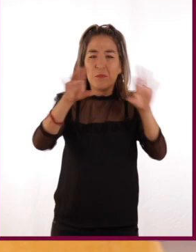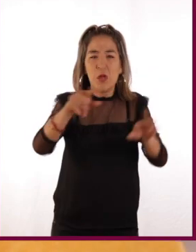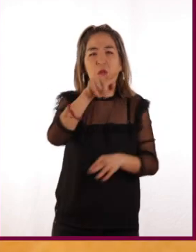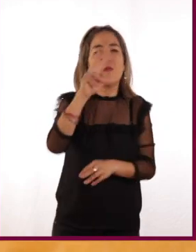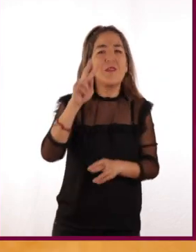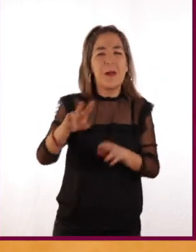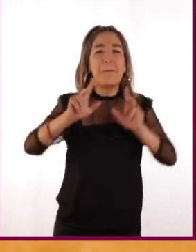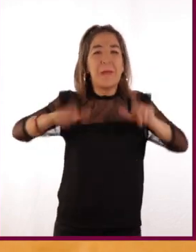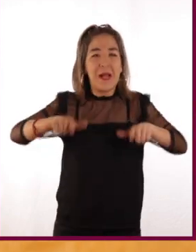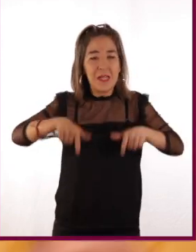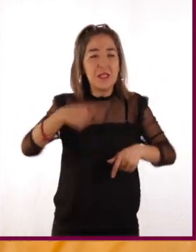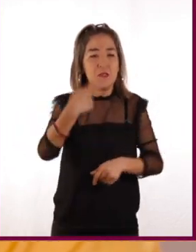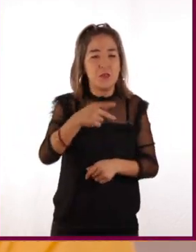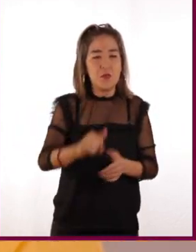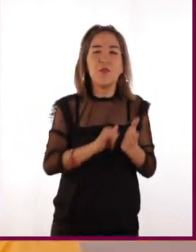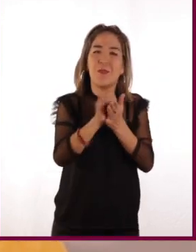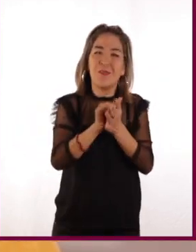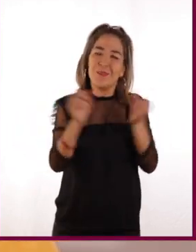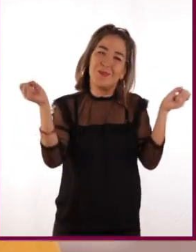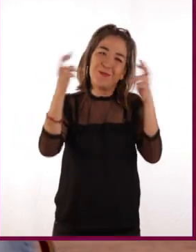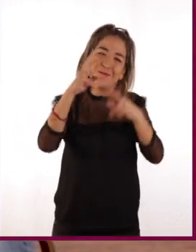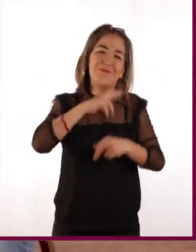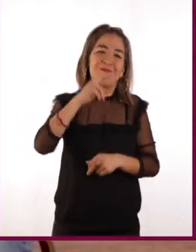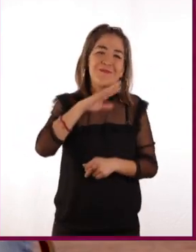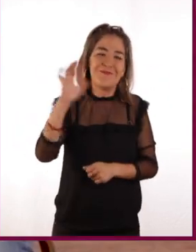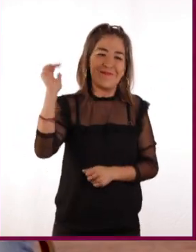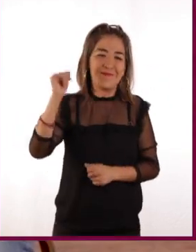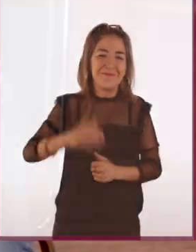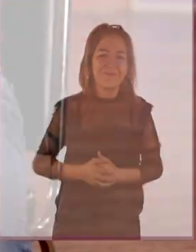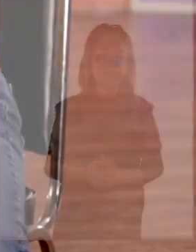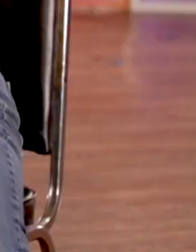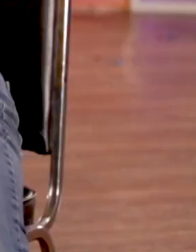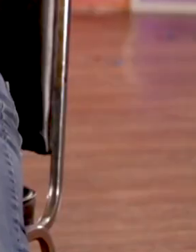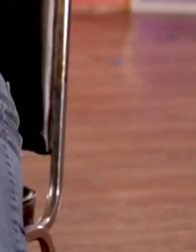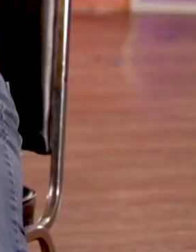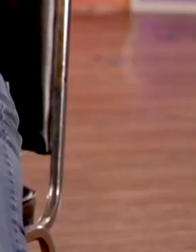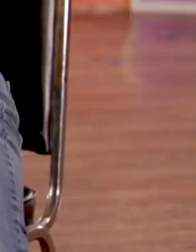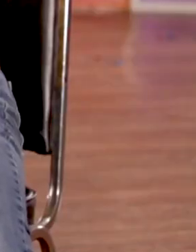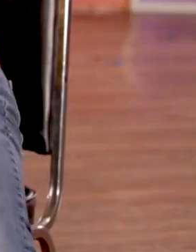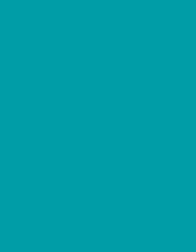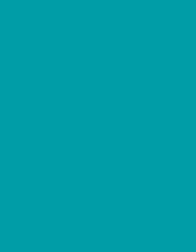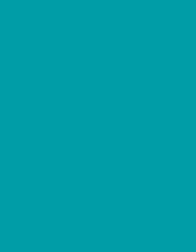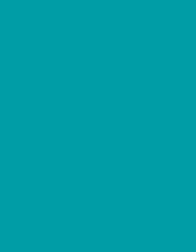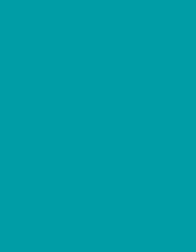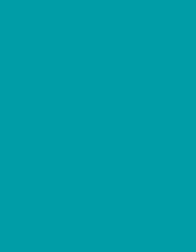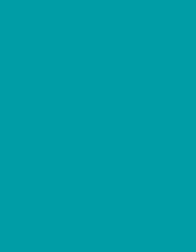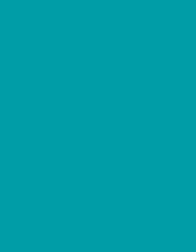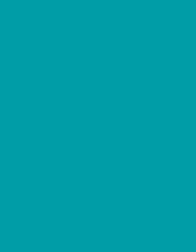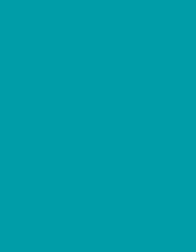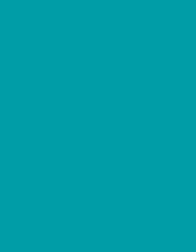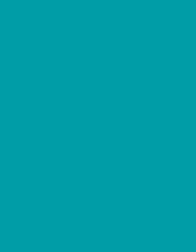y visitar otros más en nuestra página oficial y en YouTube. Nos vemos Nos vemos pronto. pronto. Adiós. Bye, bye.